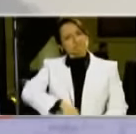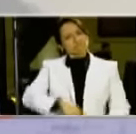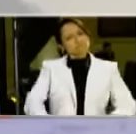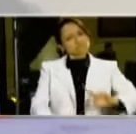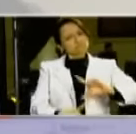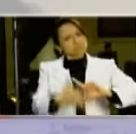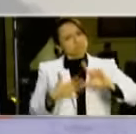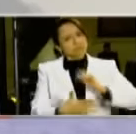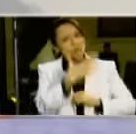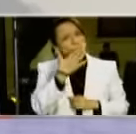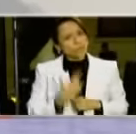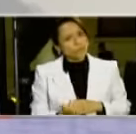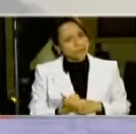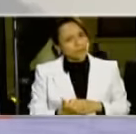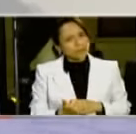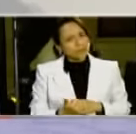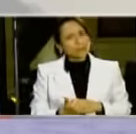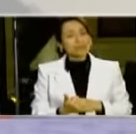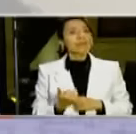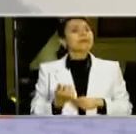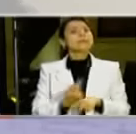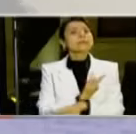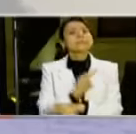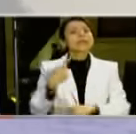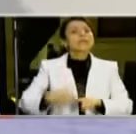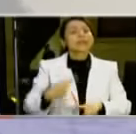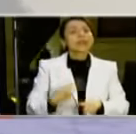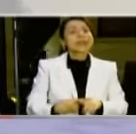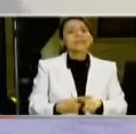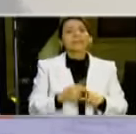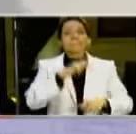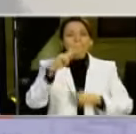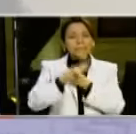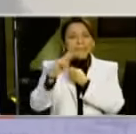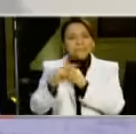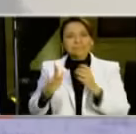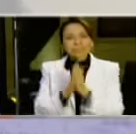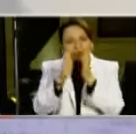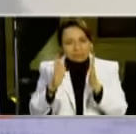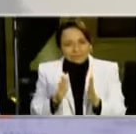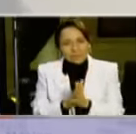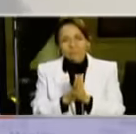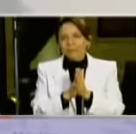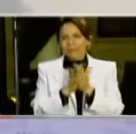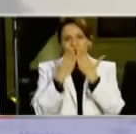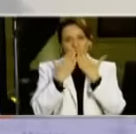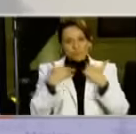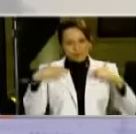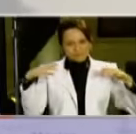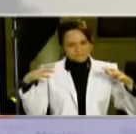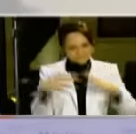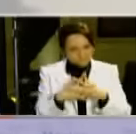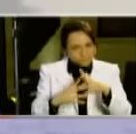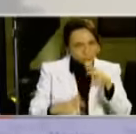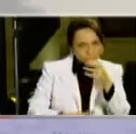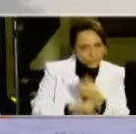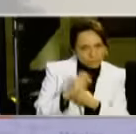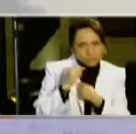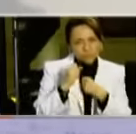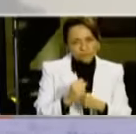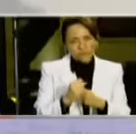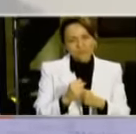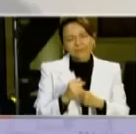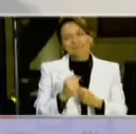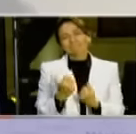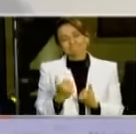cuales 19 eran países de América Latina y el Caribe, es decir, un tercio exacto. Hoy día existen 192 estados en el